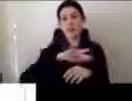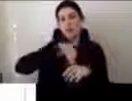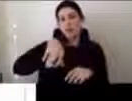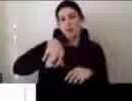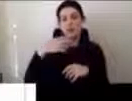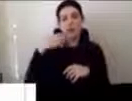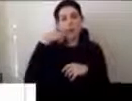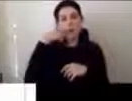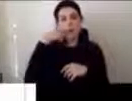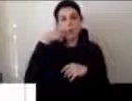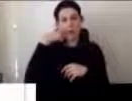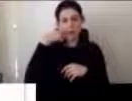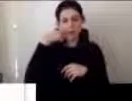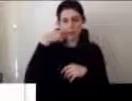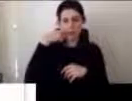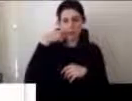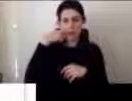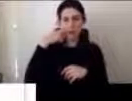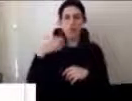muchas de las funciones ejecutivas.